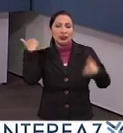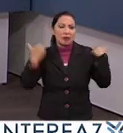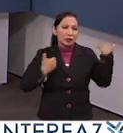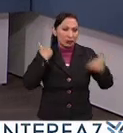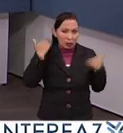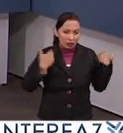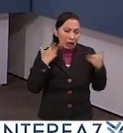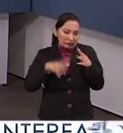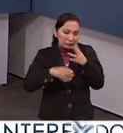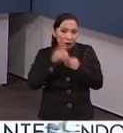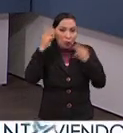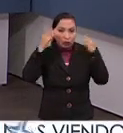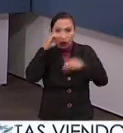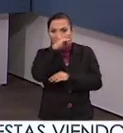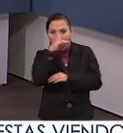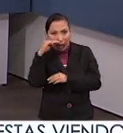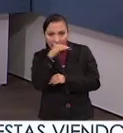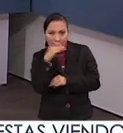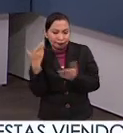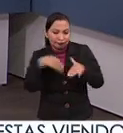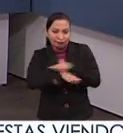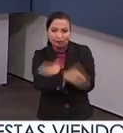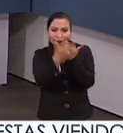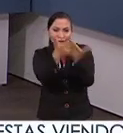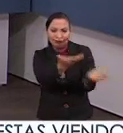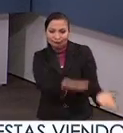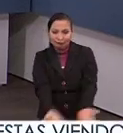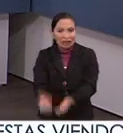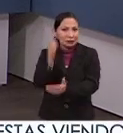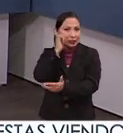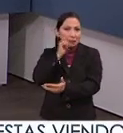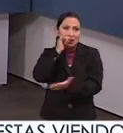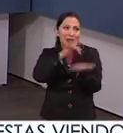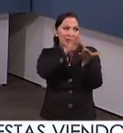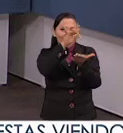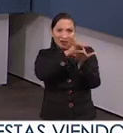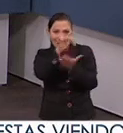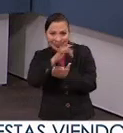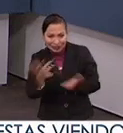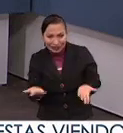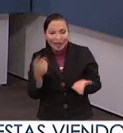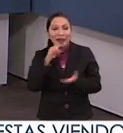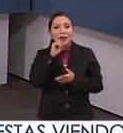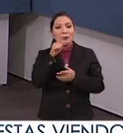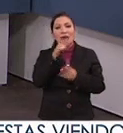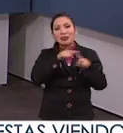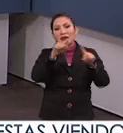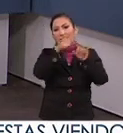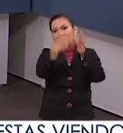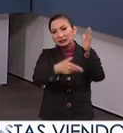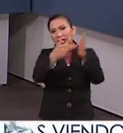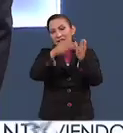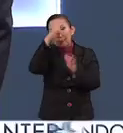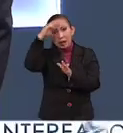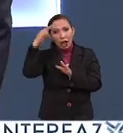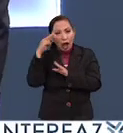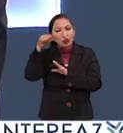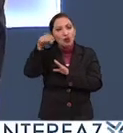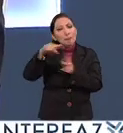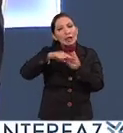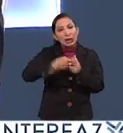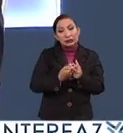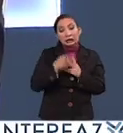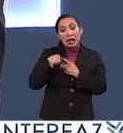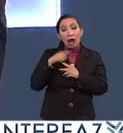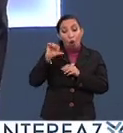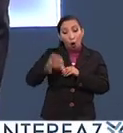divertido. Hay que agregar que es un museo gratuito, entonces la entrada es libre, eso siempre se agradece. Y bueno, tenemos una serie de talleres de verano, los cuales inician